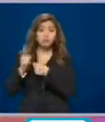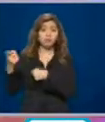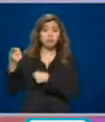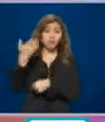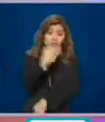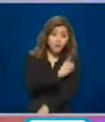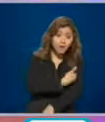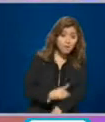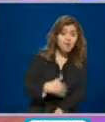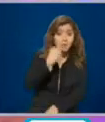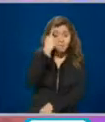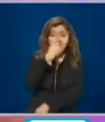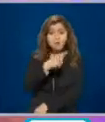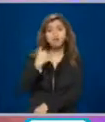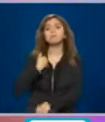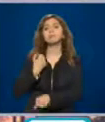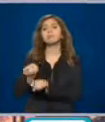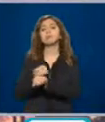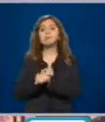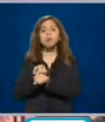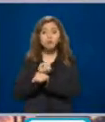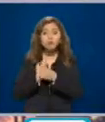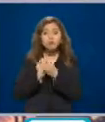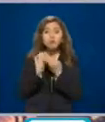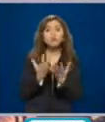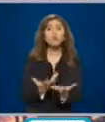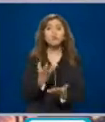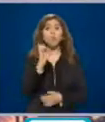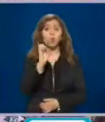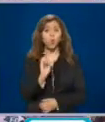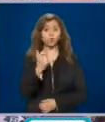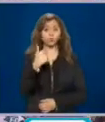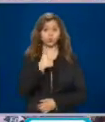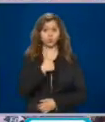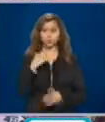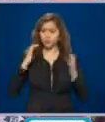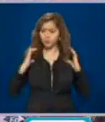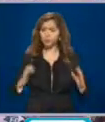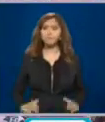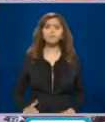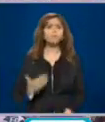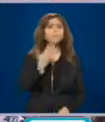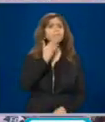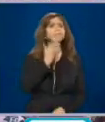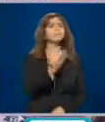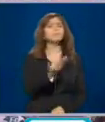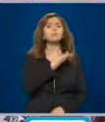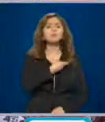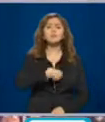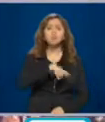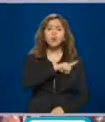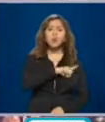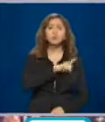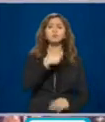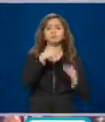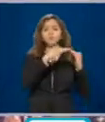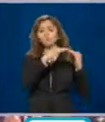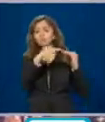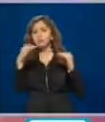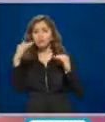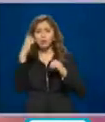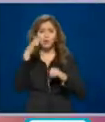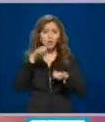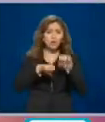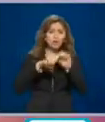poder donar sangre, sino que si tengo una muy buena salud, tengo un rango de edad entre